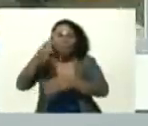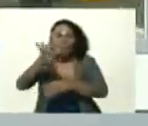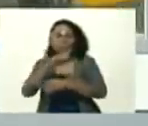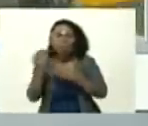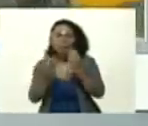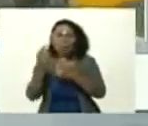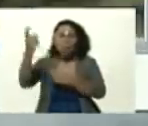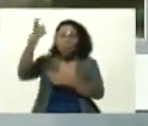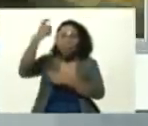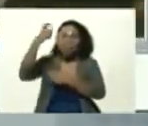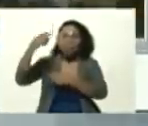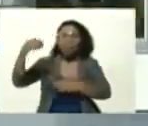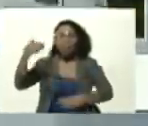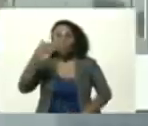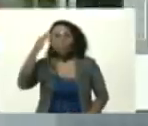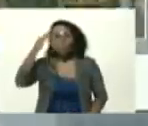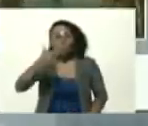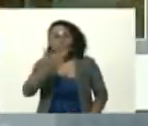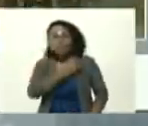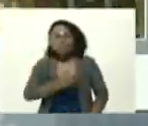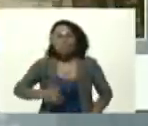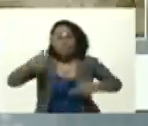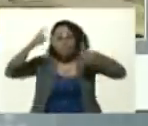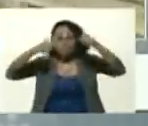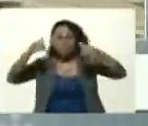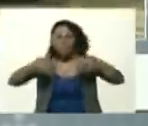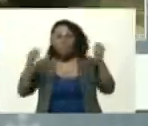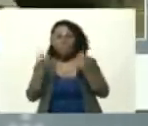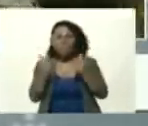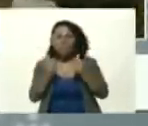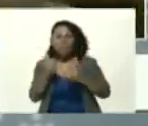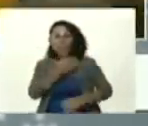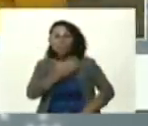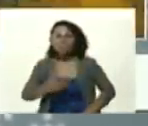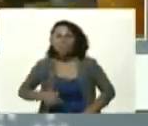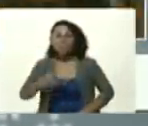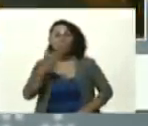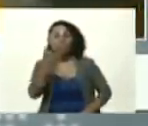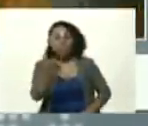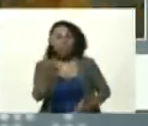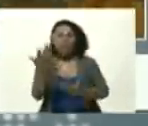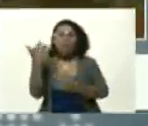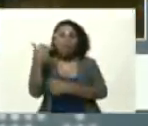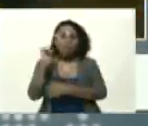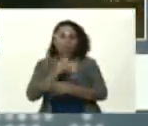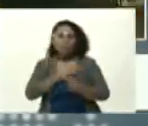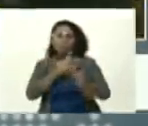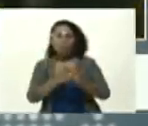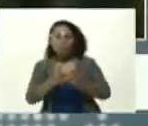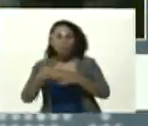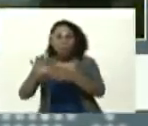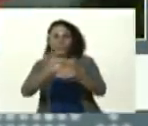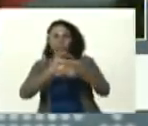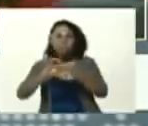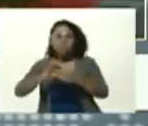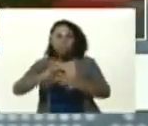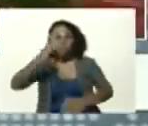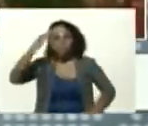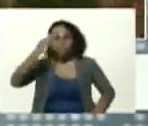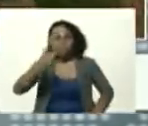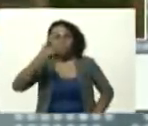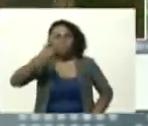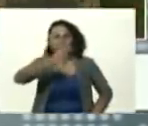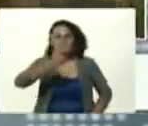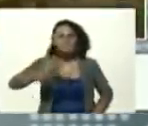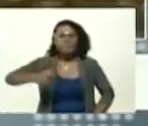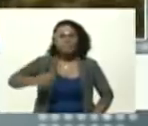nos enseñó nuestro comandante Chávez. Desde aquí, desde Mérida, presidente, cuente usted con la voluntad de la Unión Cívico-Militar Policial, de todos